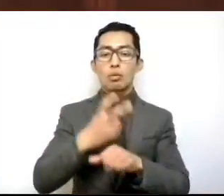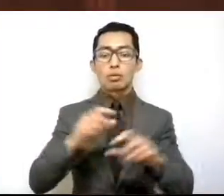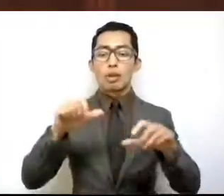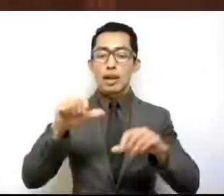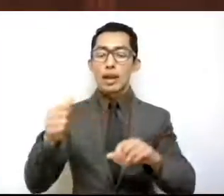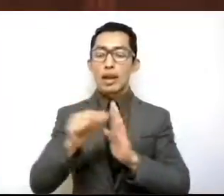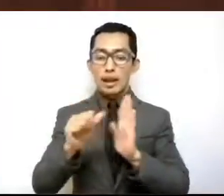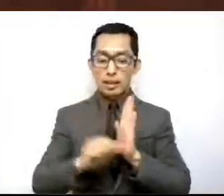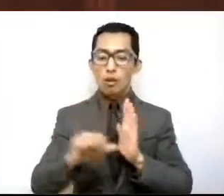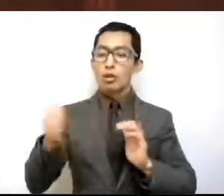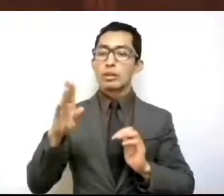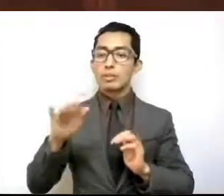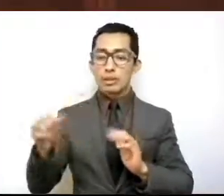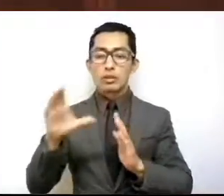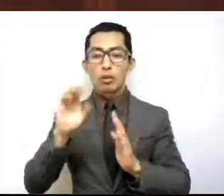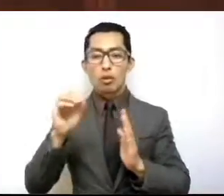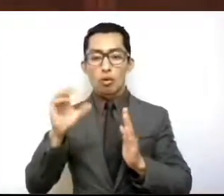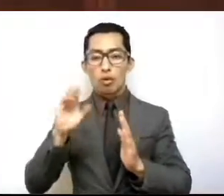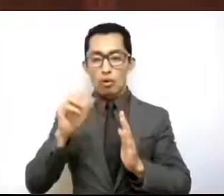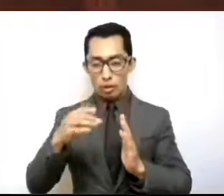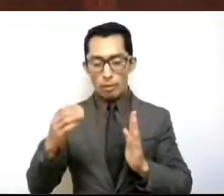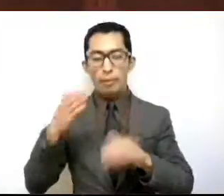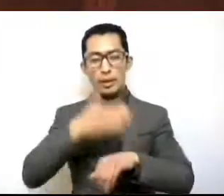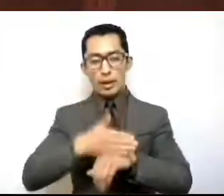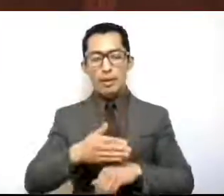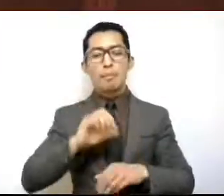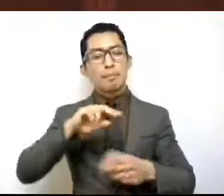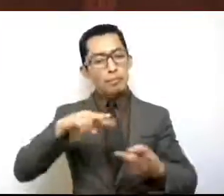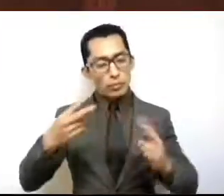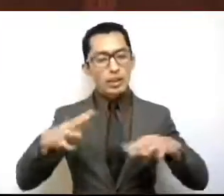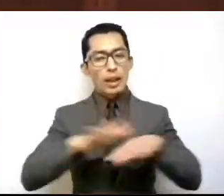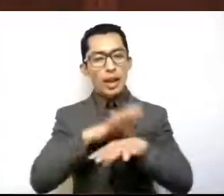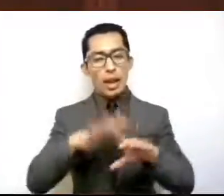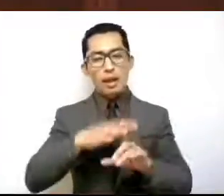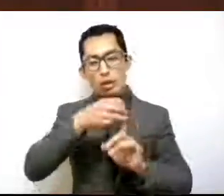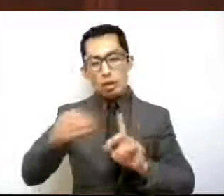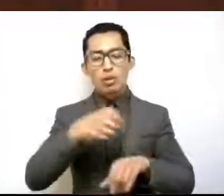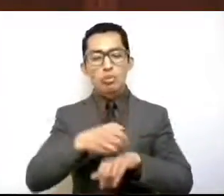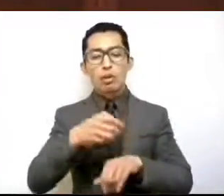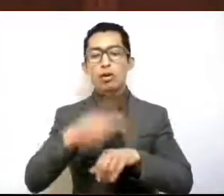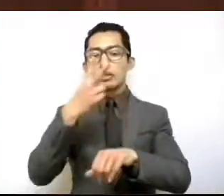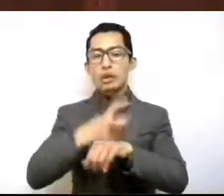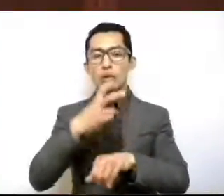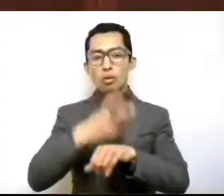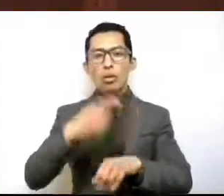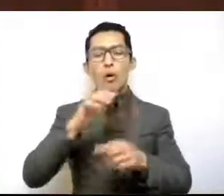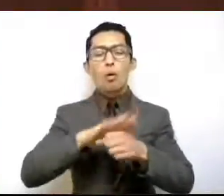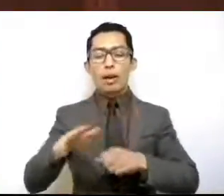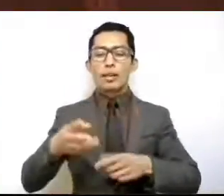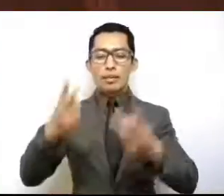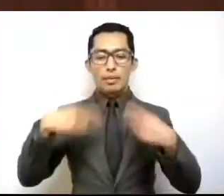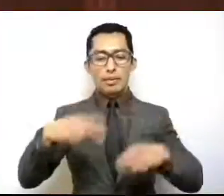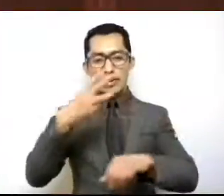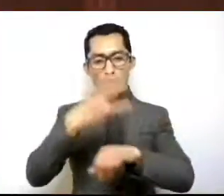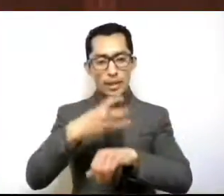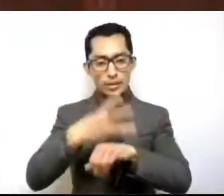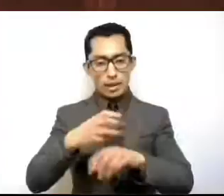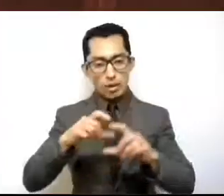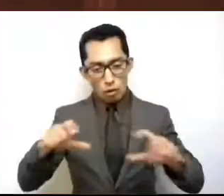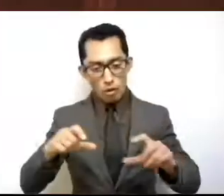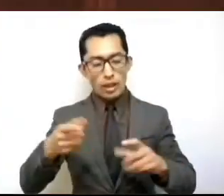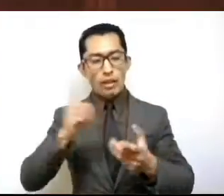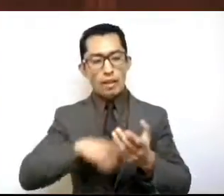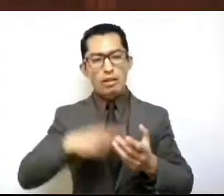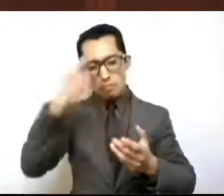bis del Código Penal invocado, recorriéndose el actual párrafo segundo para quedar como tercero, con la finalidad de que la